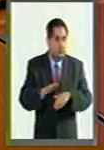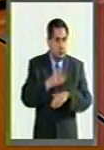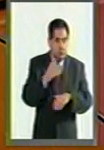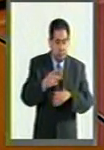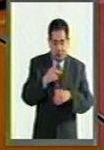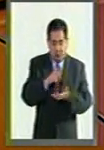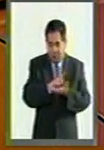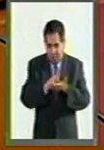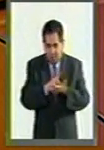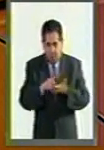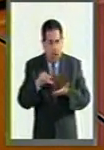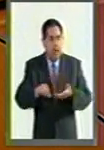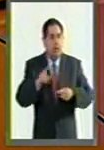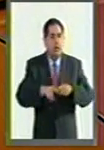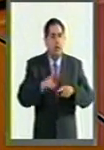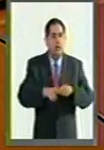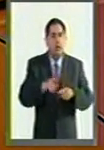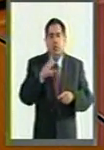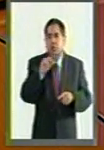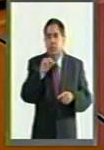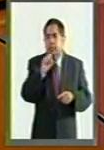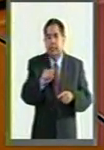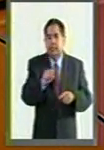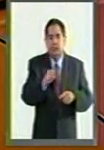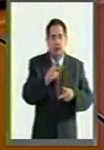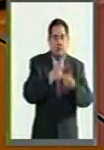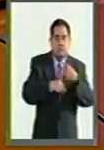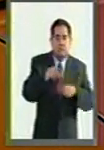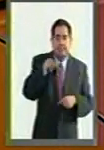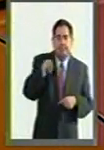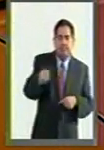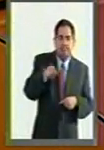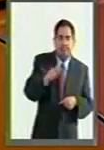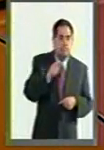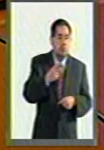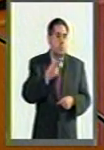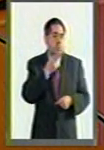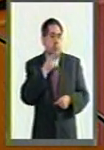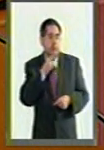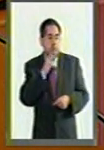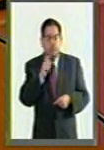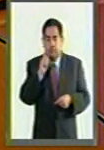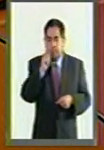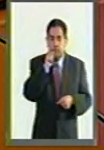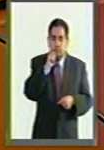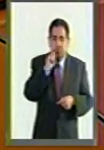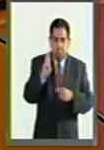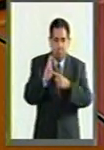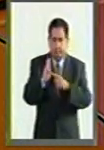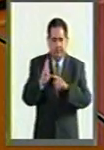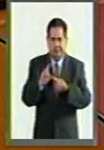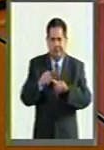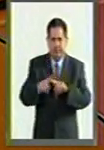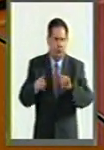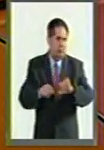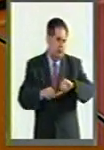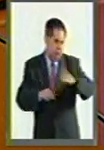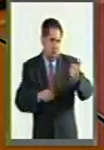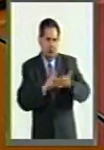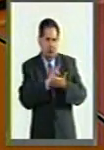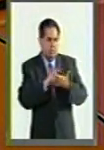las drogas hoy en día no proviene del consumo, particularmente en el caso de la